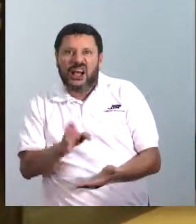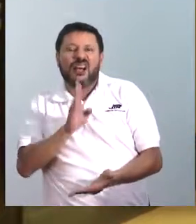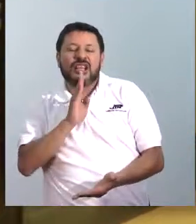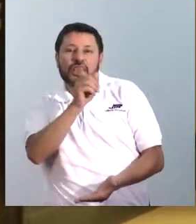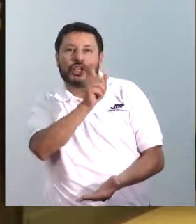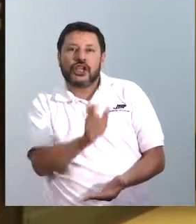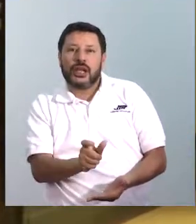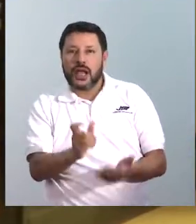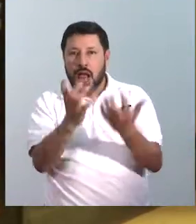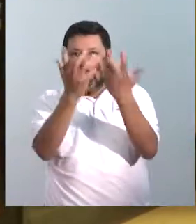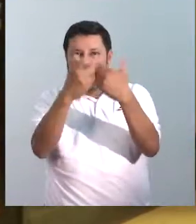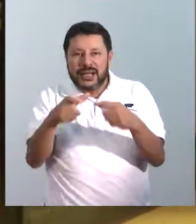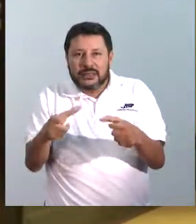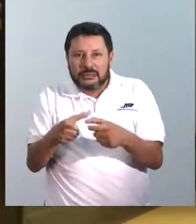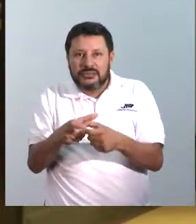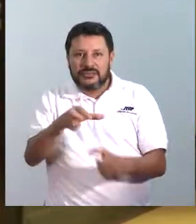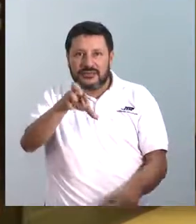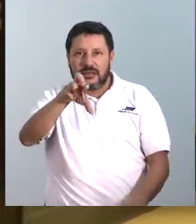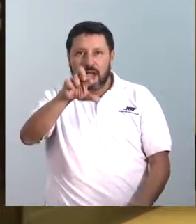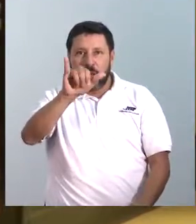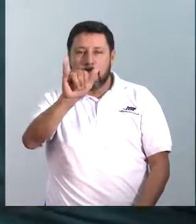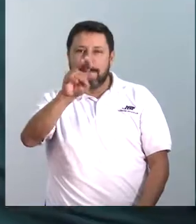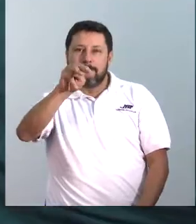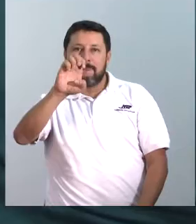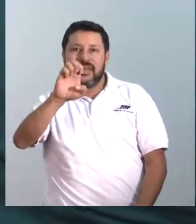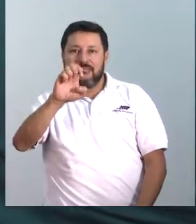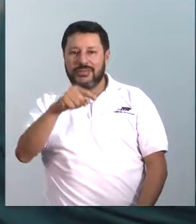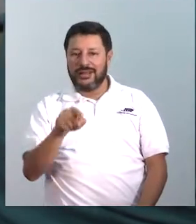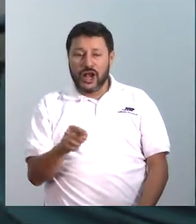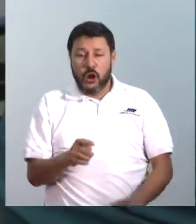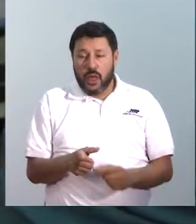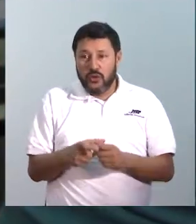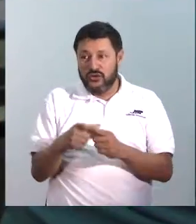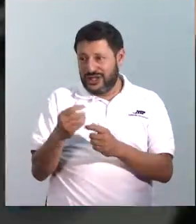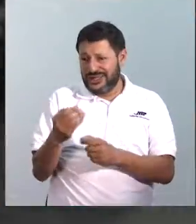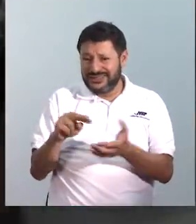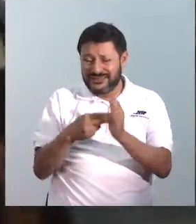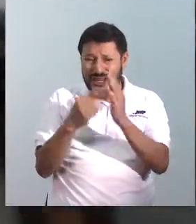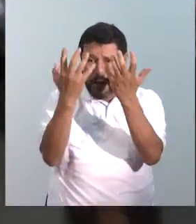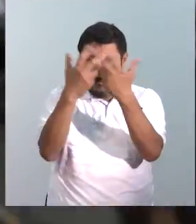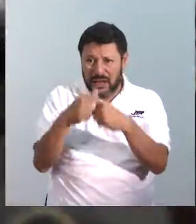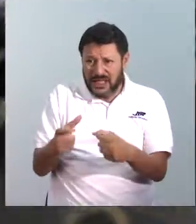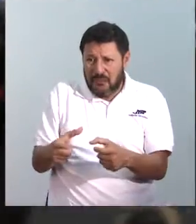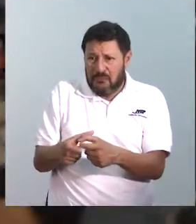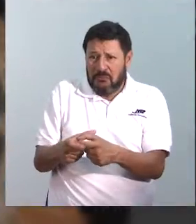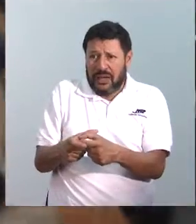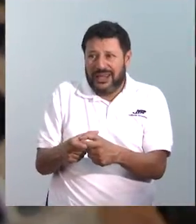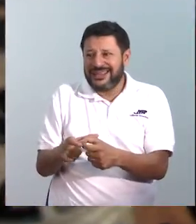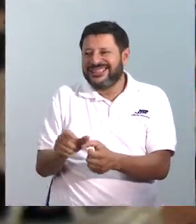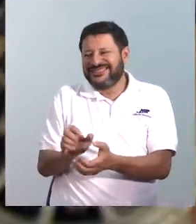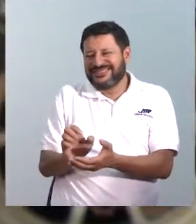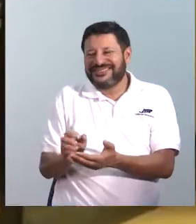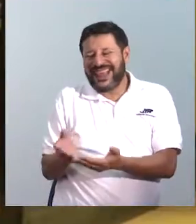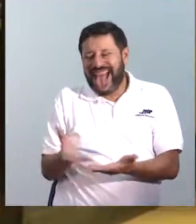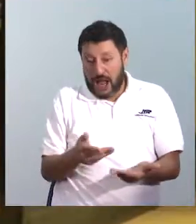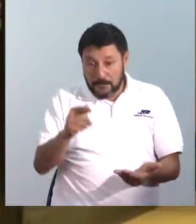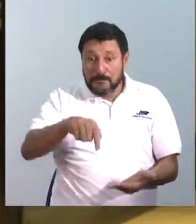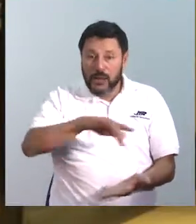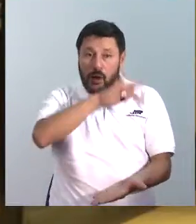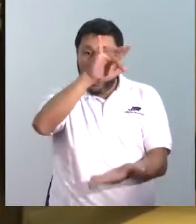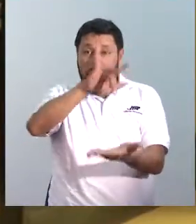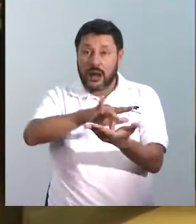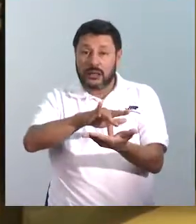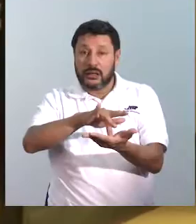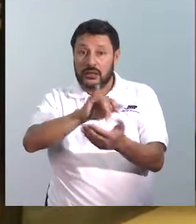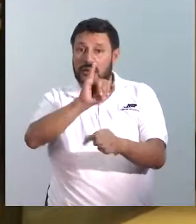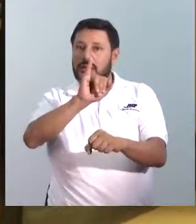bienvenidas. Y eso no es normal, porque cuando uno es pequeño no es bien recibido en casi ninguna parte, y eso no es un secreto. Es decir,